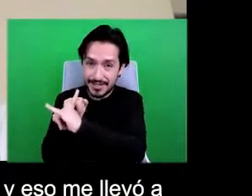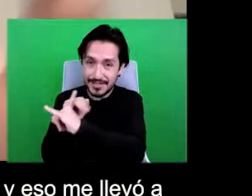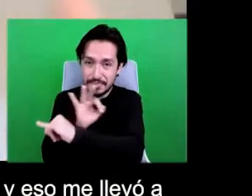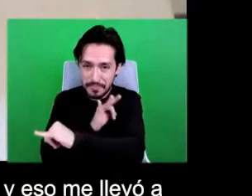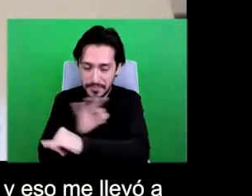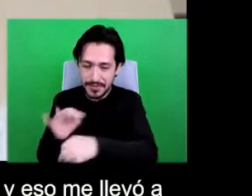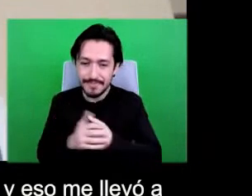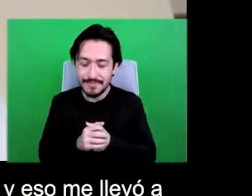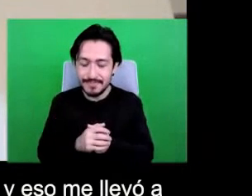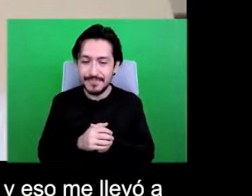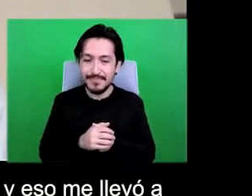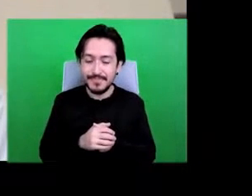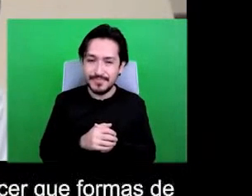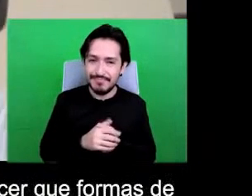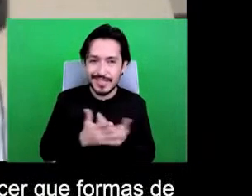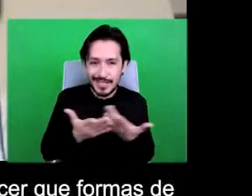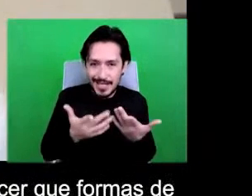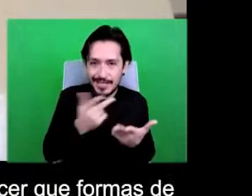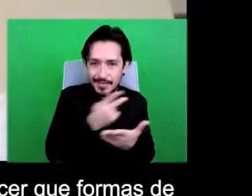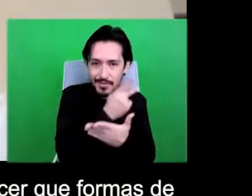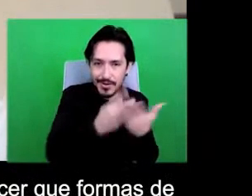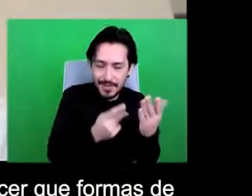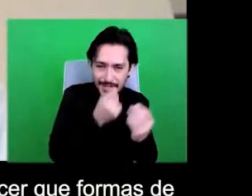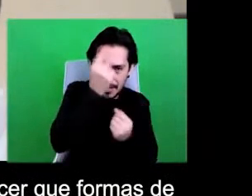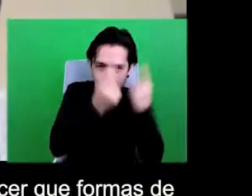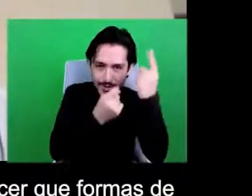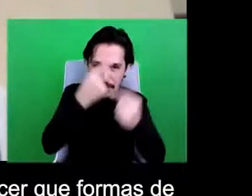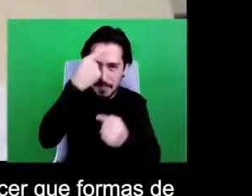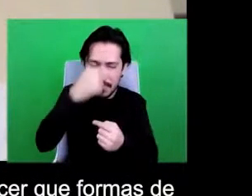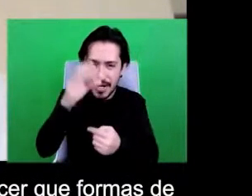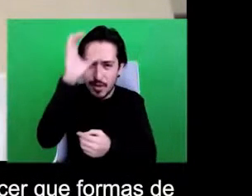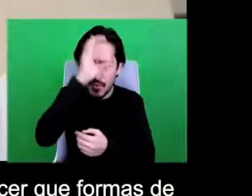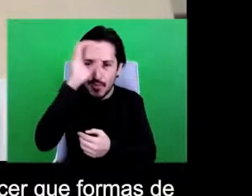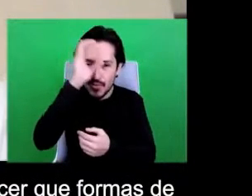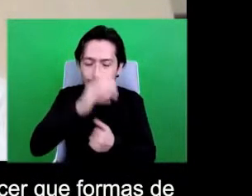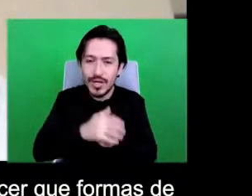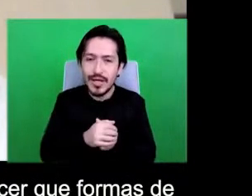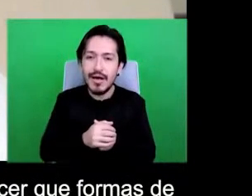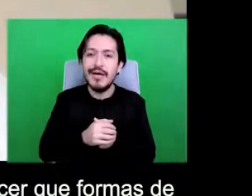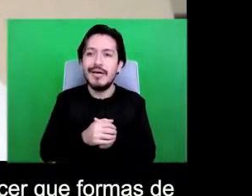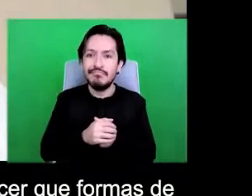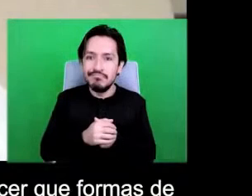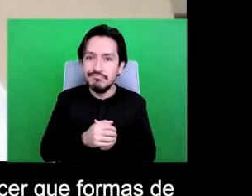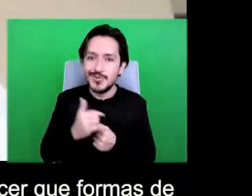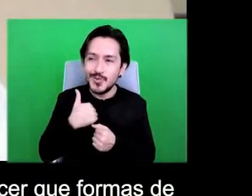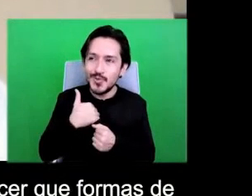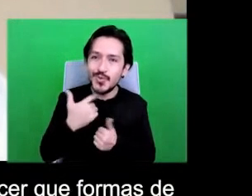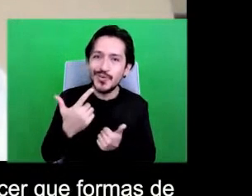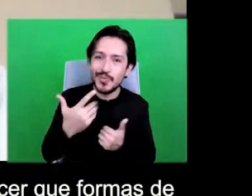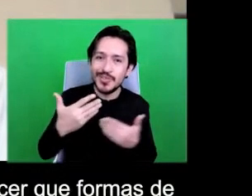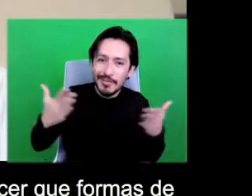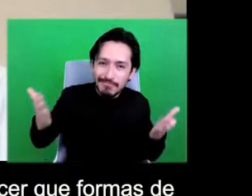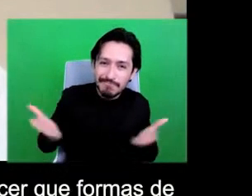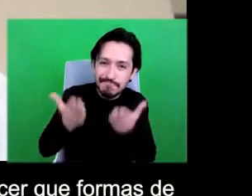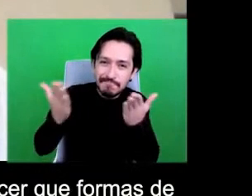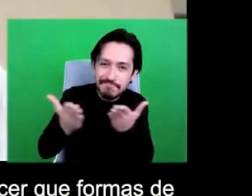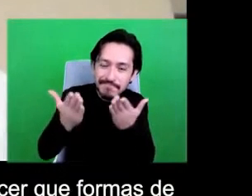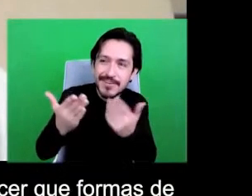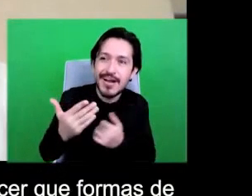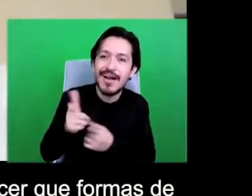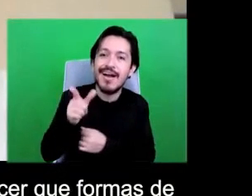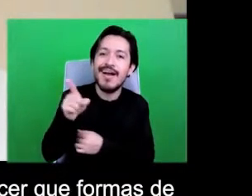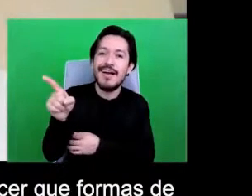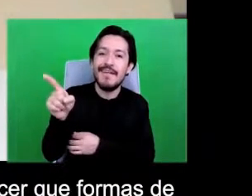la Innovación para la Cultura, a guiarse, a conocer a las demás personas y saber qué formas de